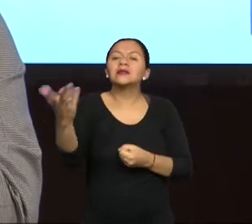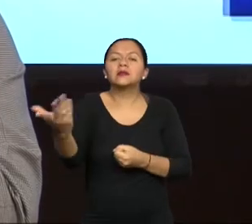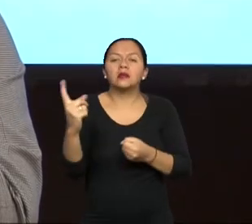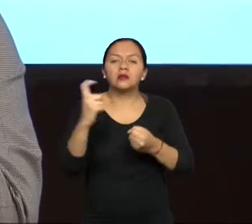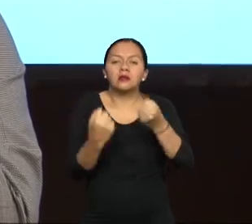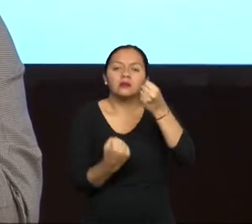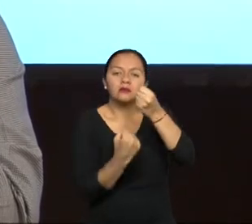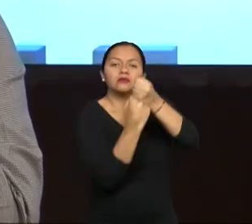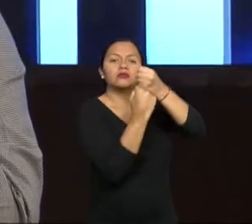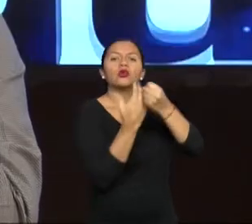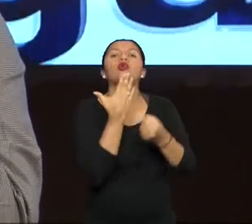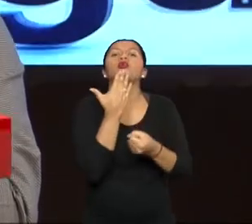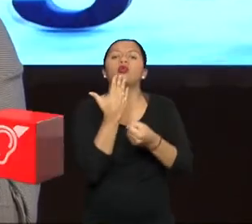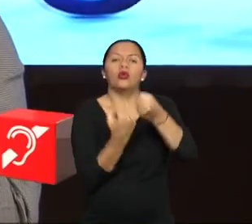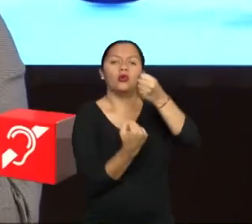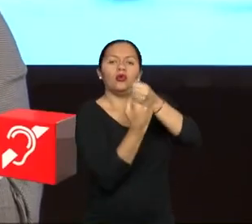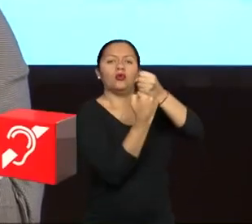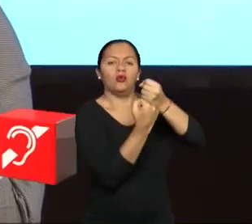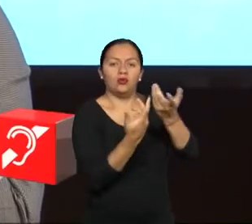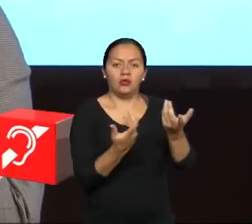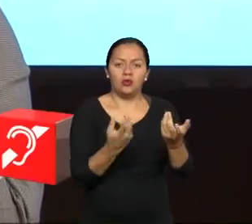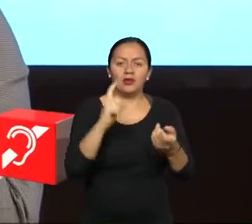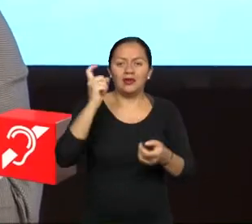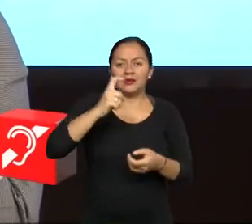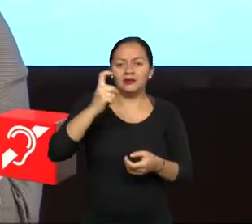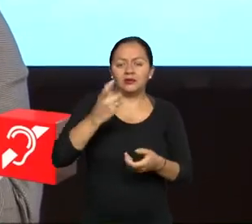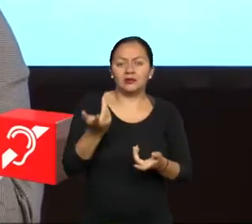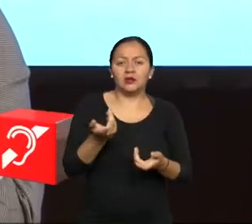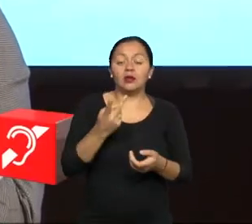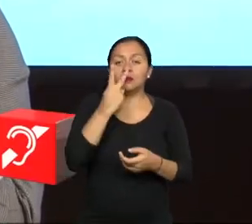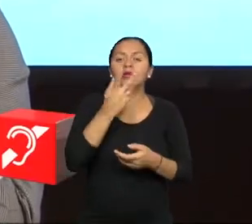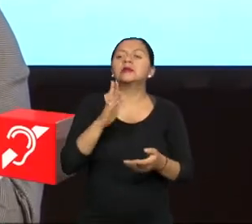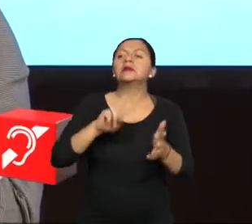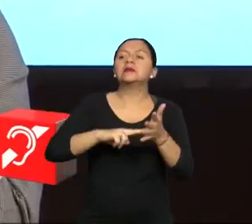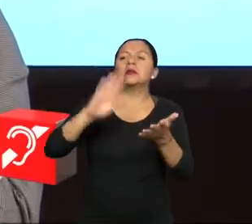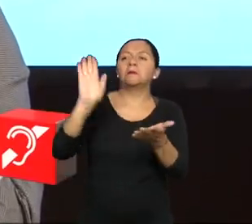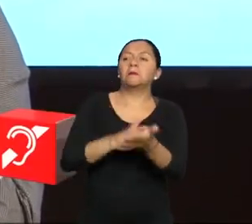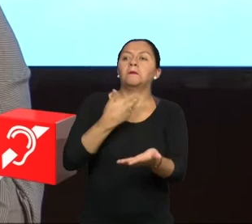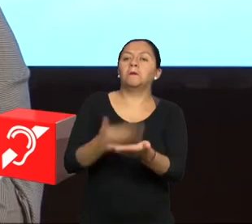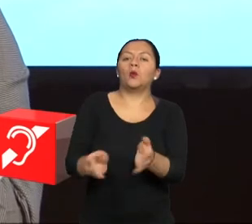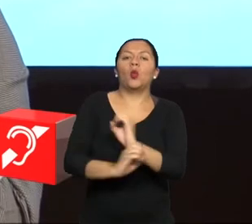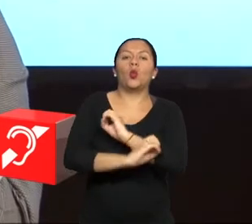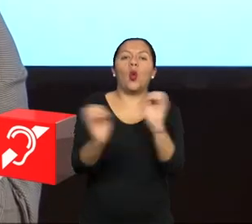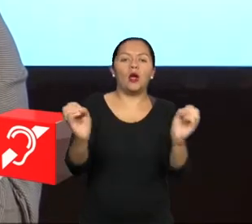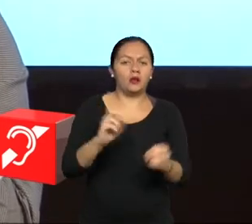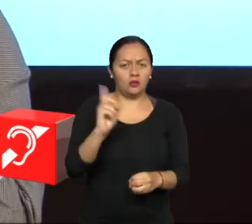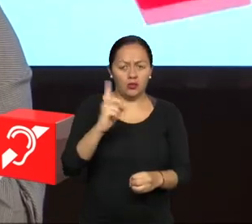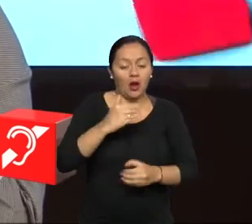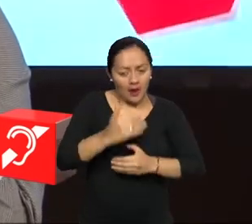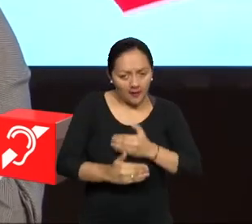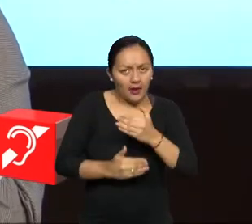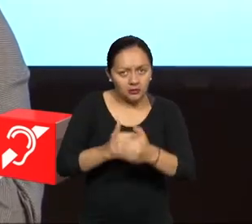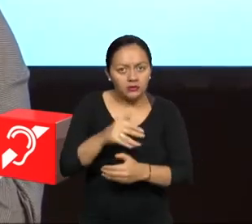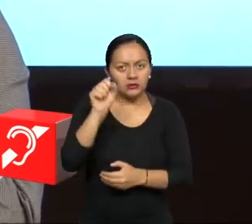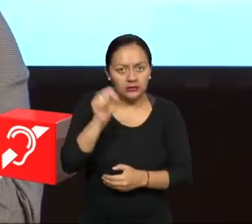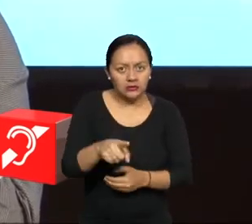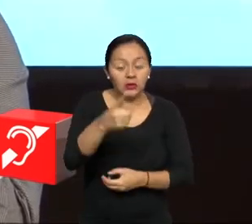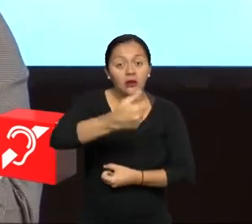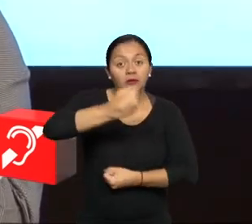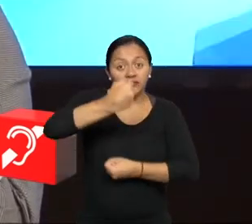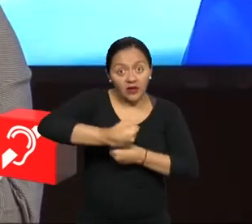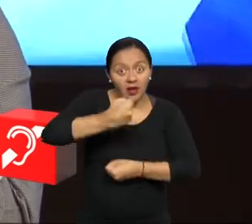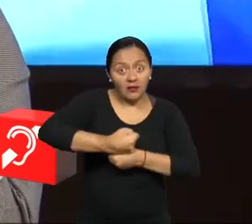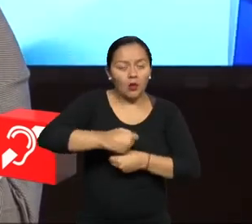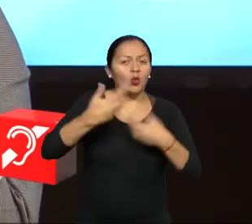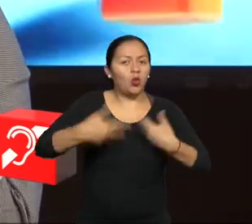para poder fortalecer? No podemos decir que no ha habido nada, creo que se ha ido creciendo, creo que ha avanzando. Creo que el trabajo de ustedes